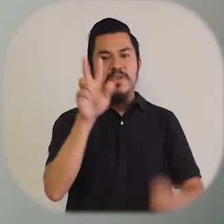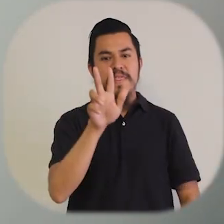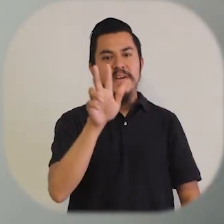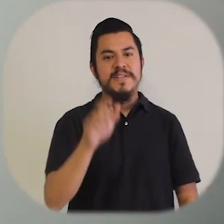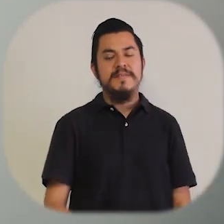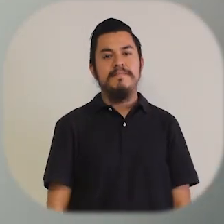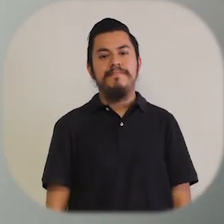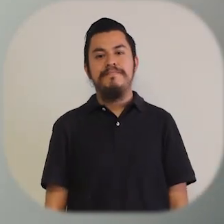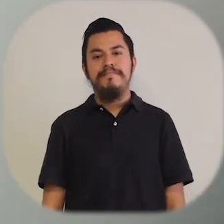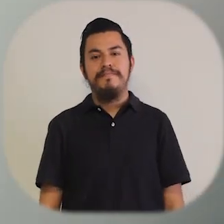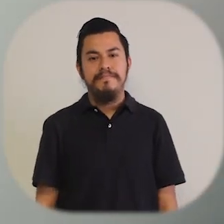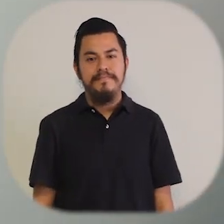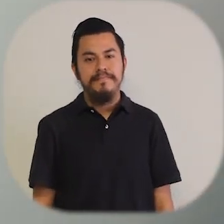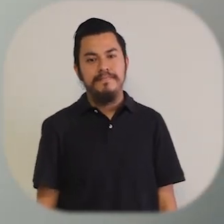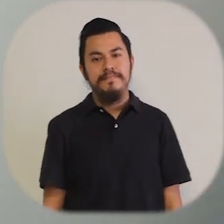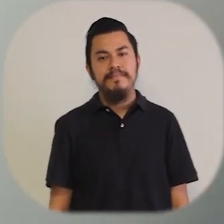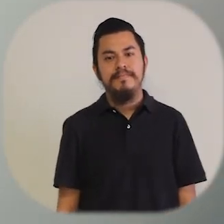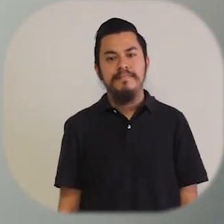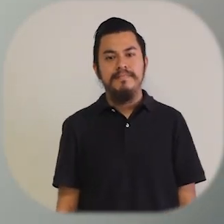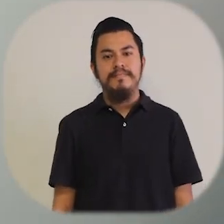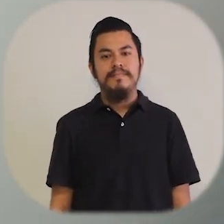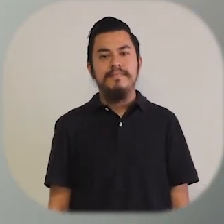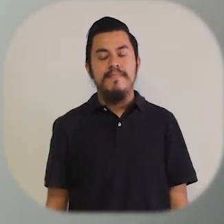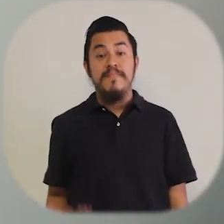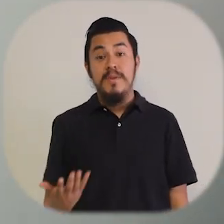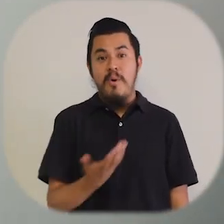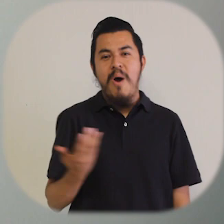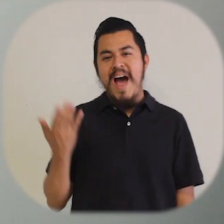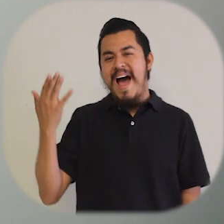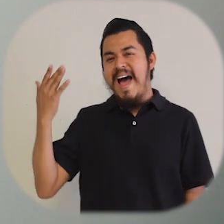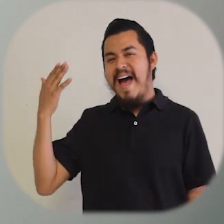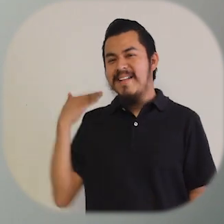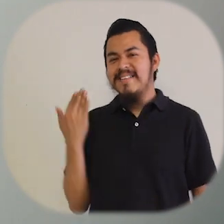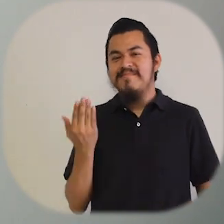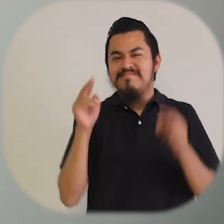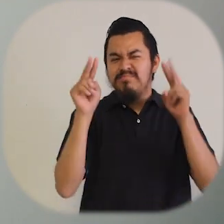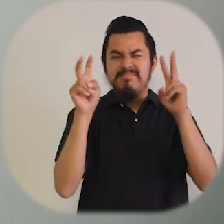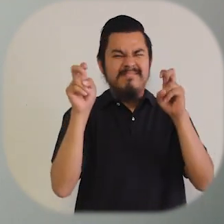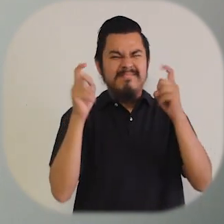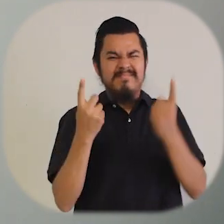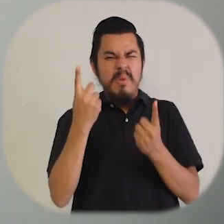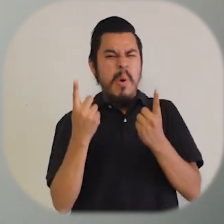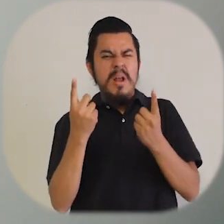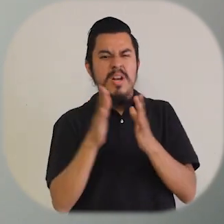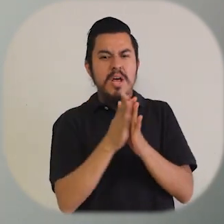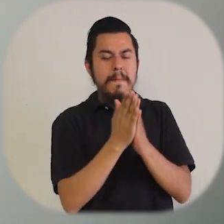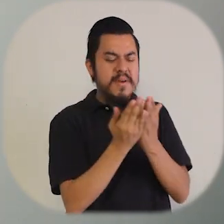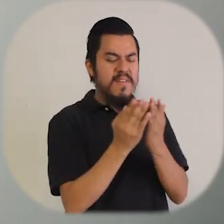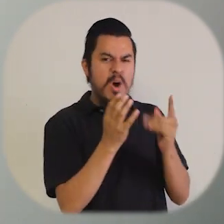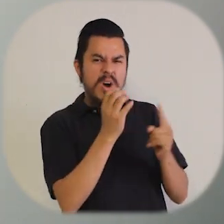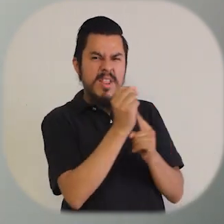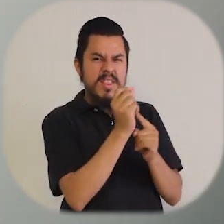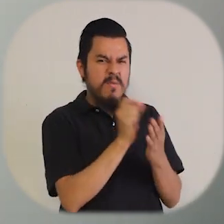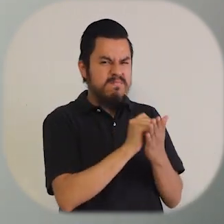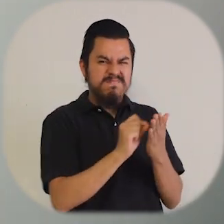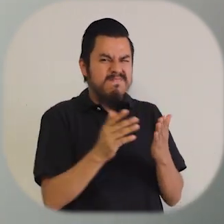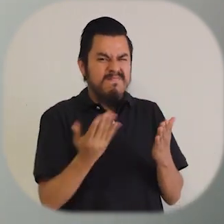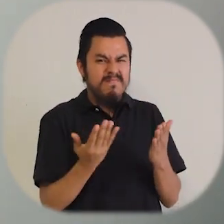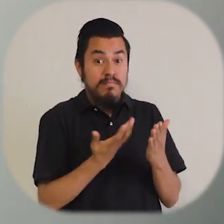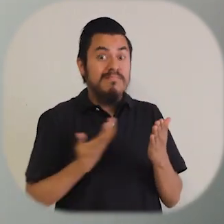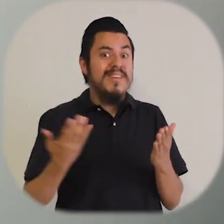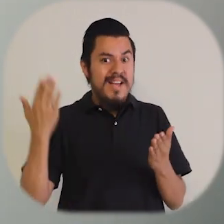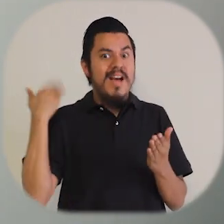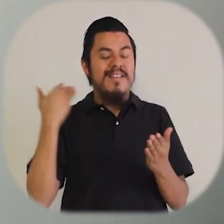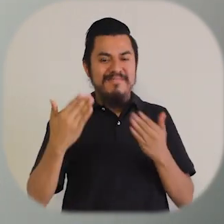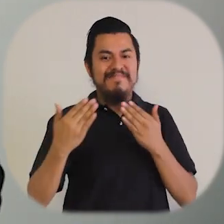La vez pasada hablamos acerca del objetivo de la escritura de la Biblia. Es para que creamos que Jesús es el Cristo, el Hijo de